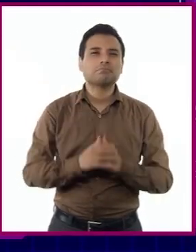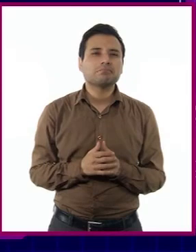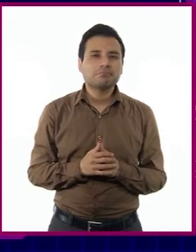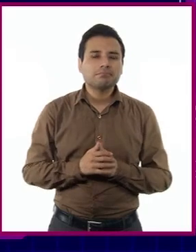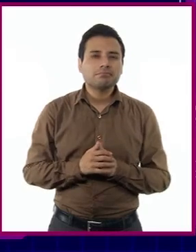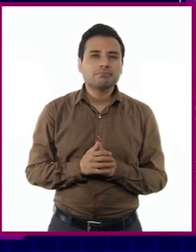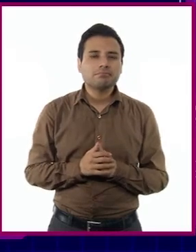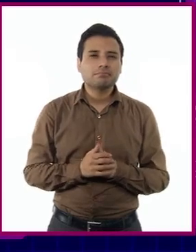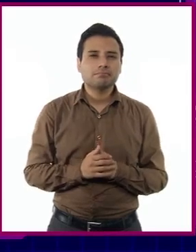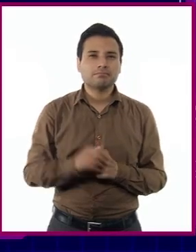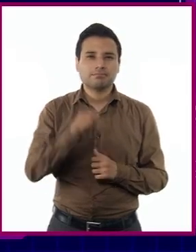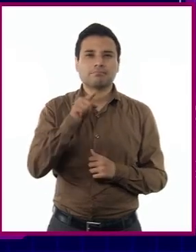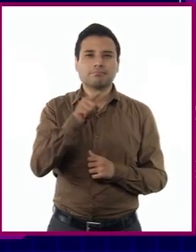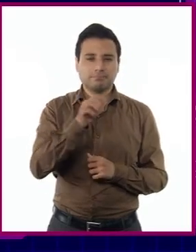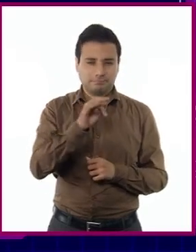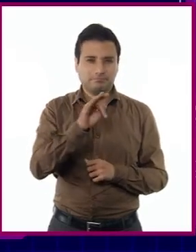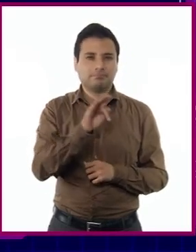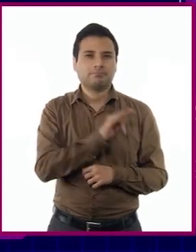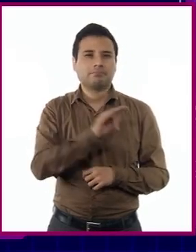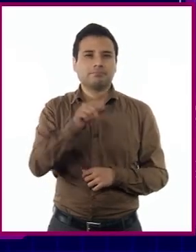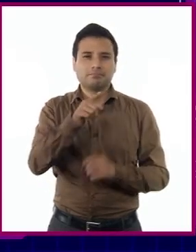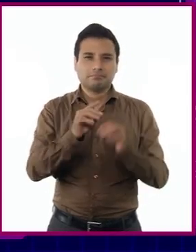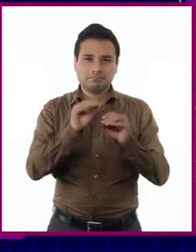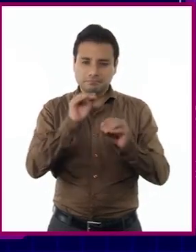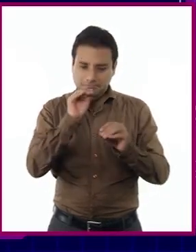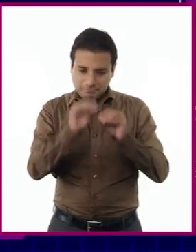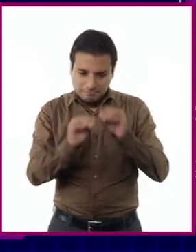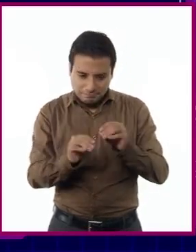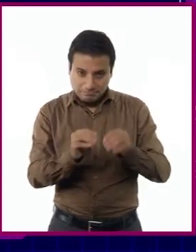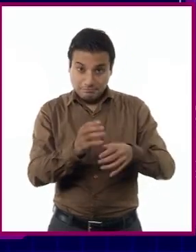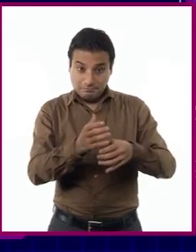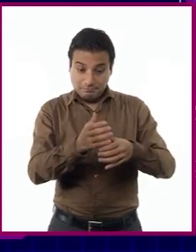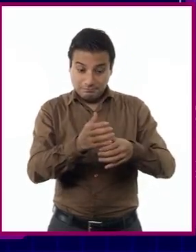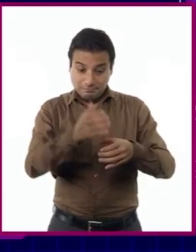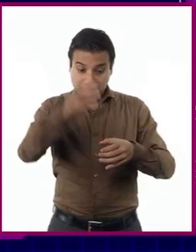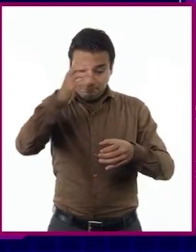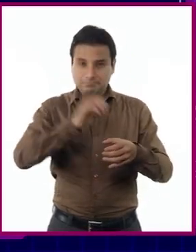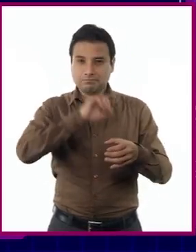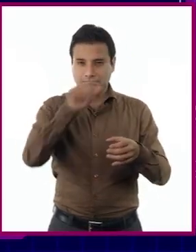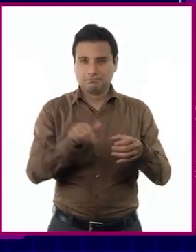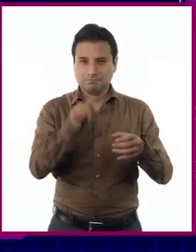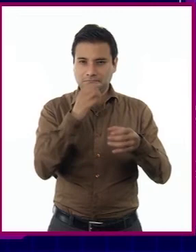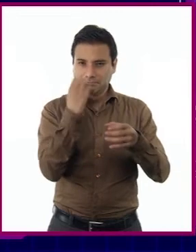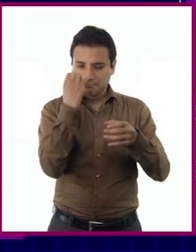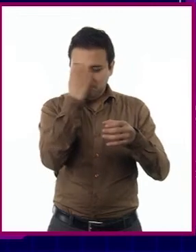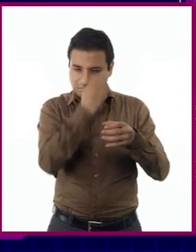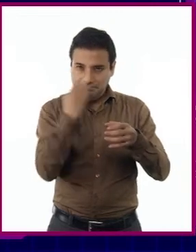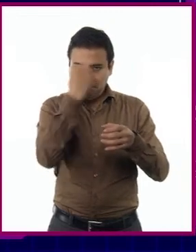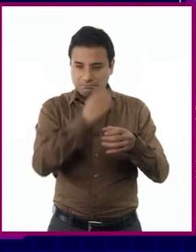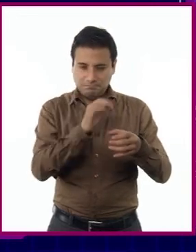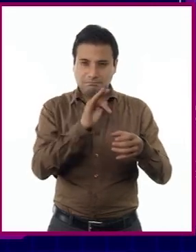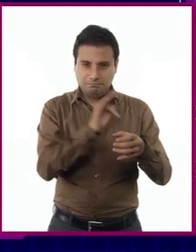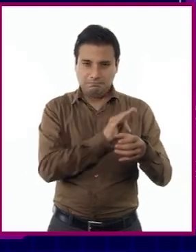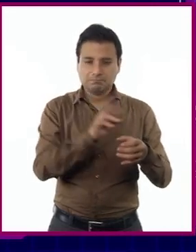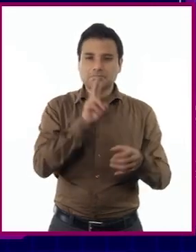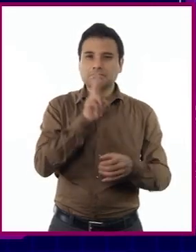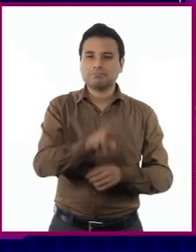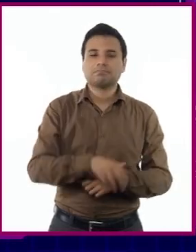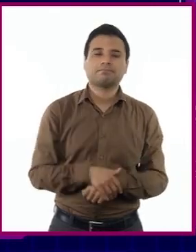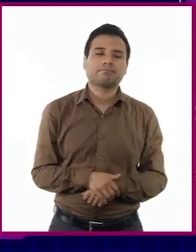utilizar los cilindros que ustedes construyeron para reflexionar sobre las respuestas a las preguntas